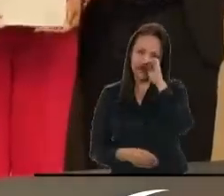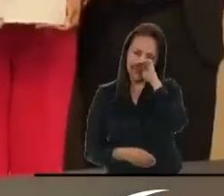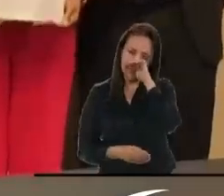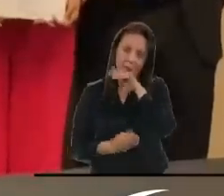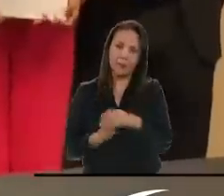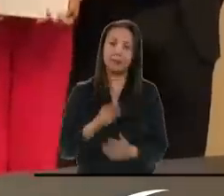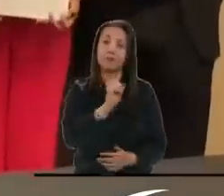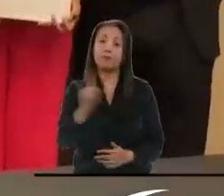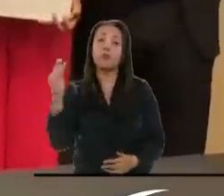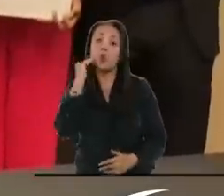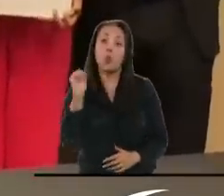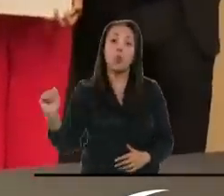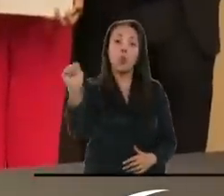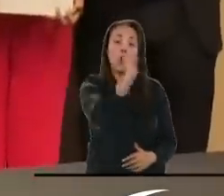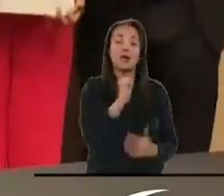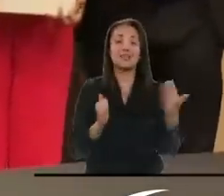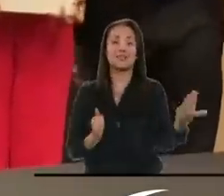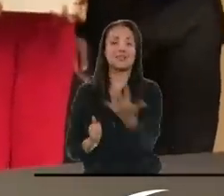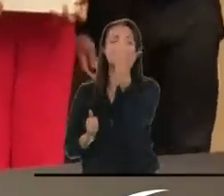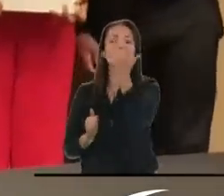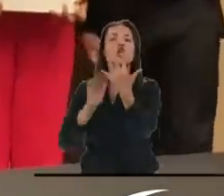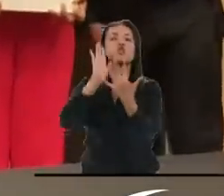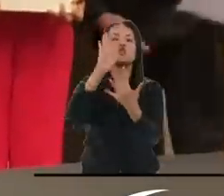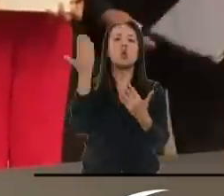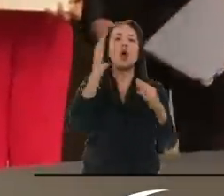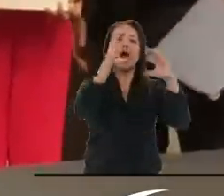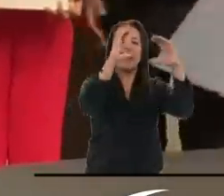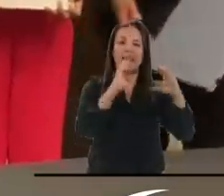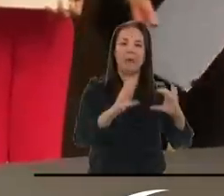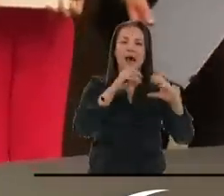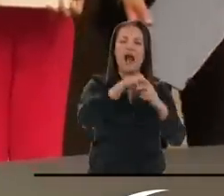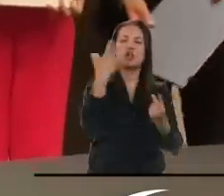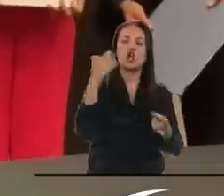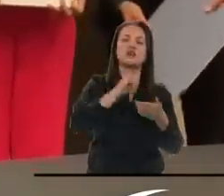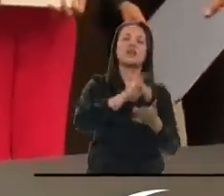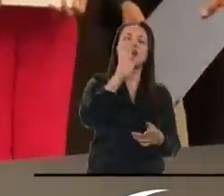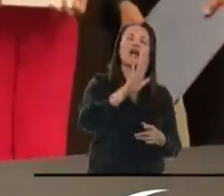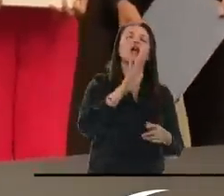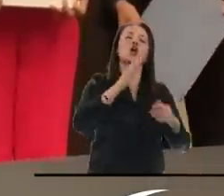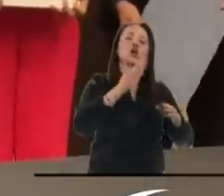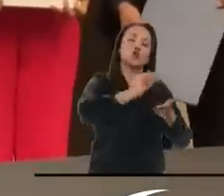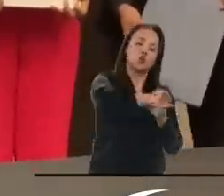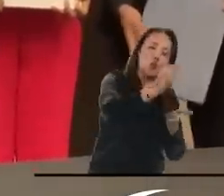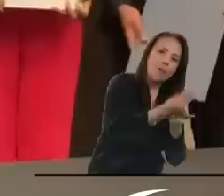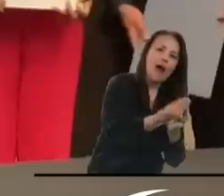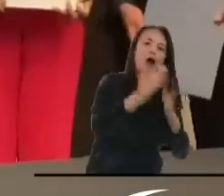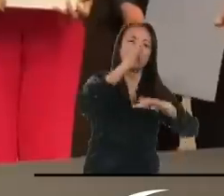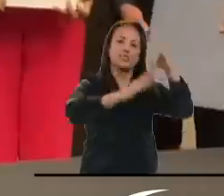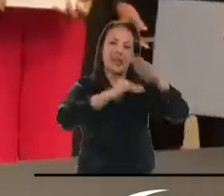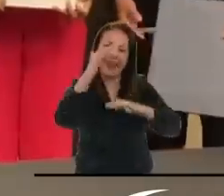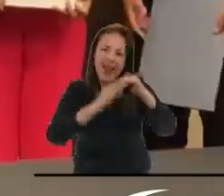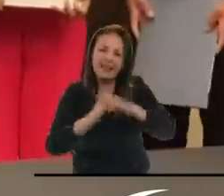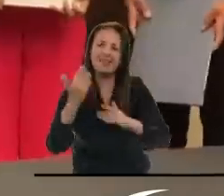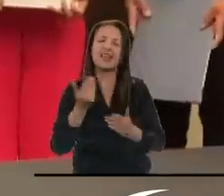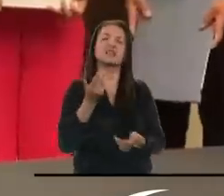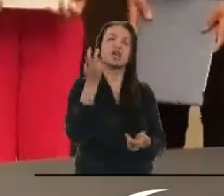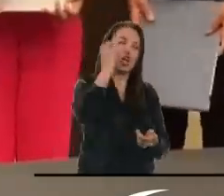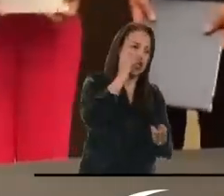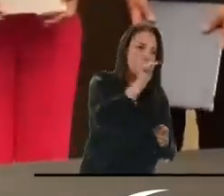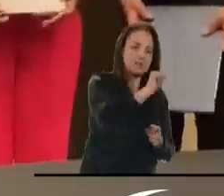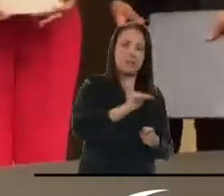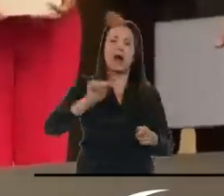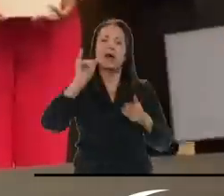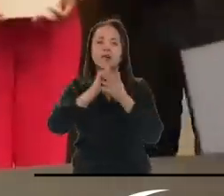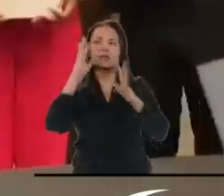Cinco mujeres presidentas de las cámaras de comercio de Bogotá, Tumaco, Buenaventura, Quibdó y San Andrés firmaron hoy acuerdos comerciales en Johannesburgo